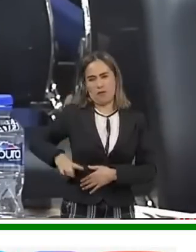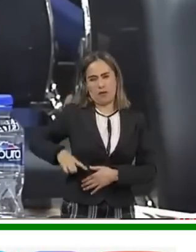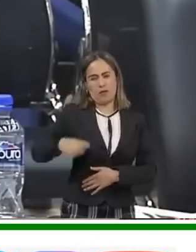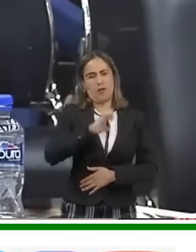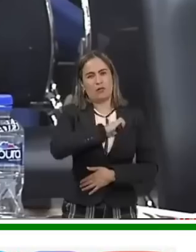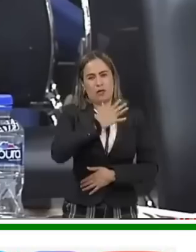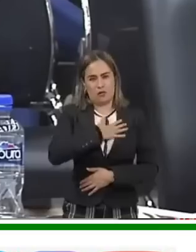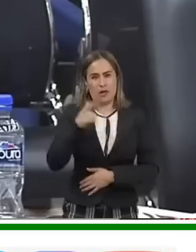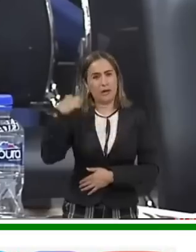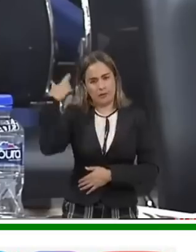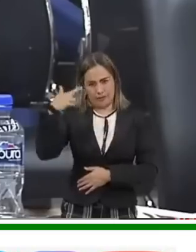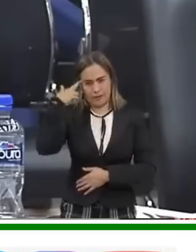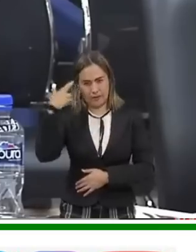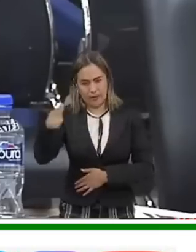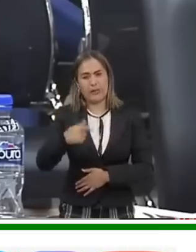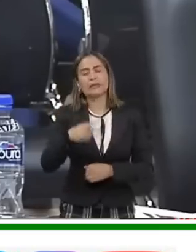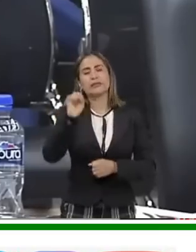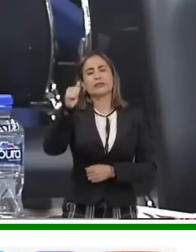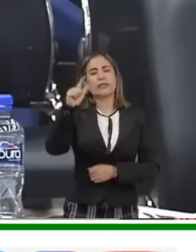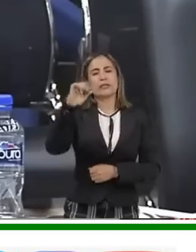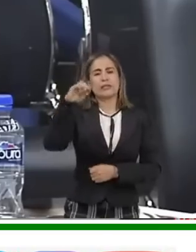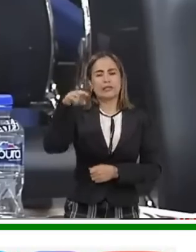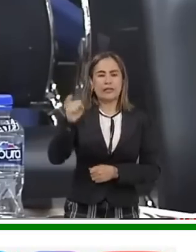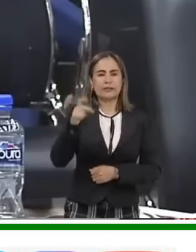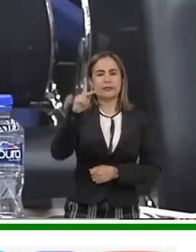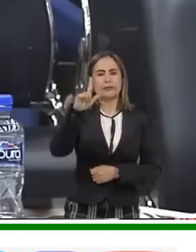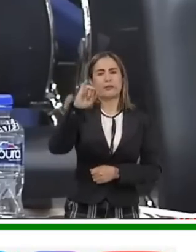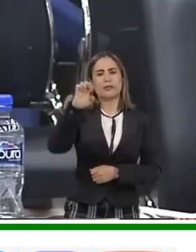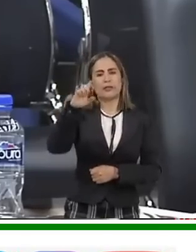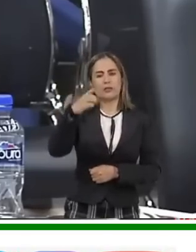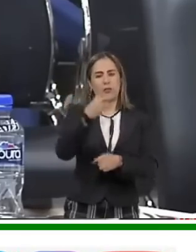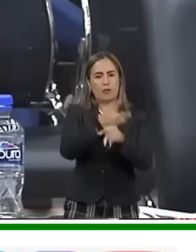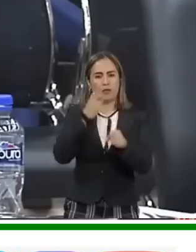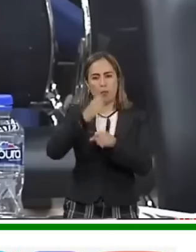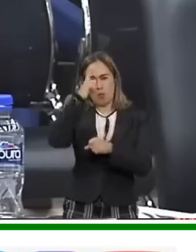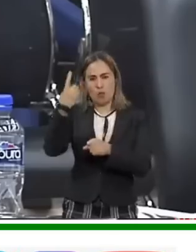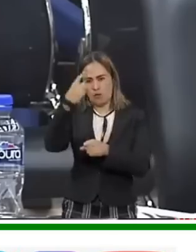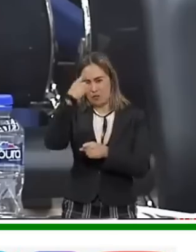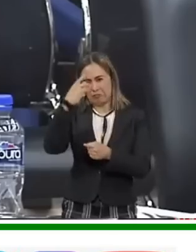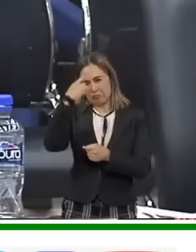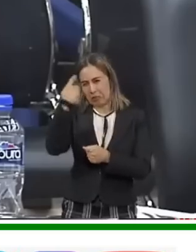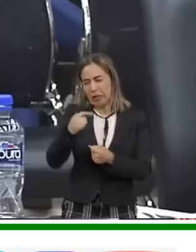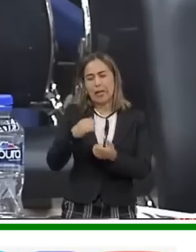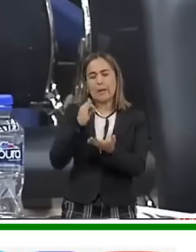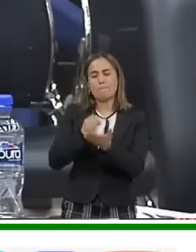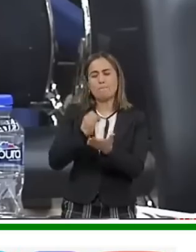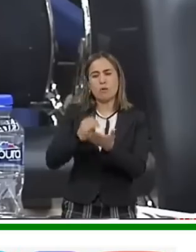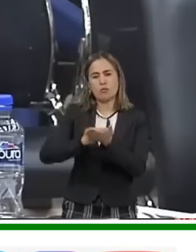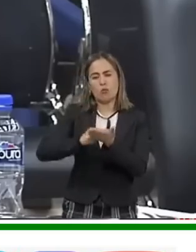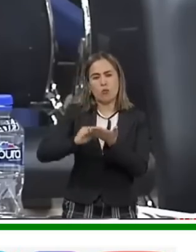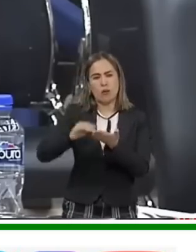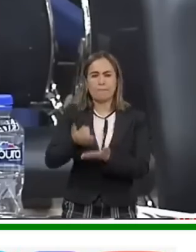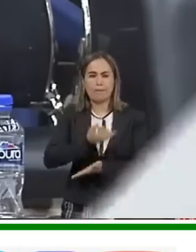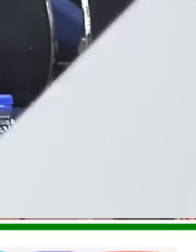Es súbdita y la invitó Salinas Pliego y que ya quedó claro por qué, porque le exoneraron el pago de millones de pesos de impuestos que debería